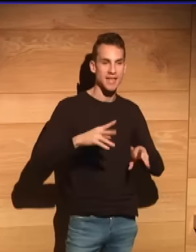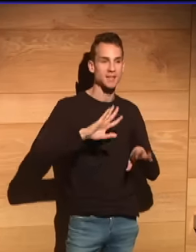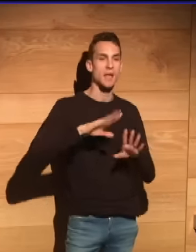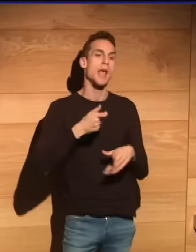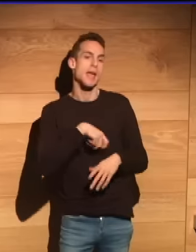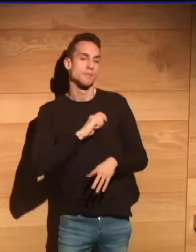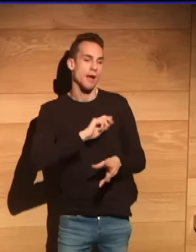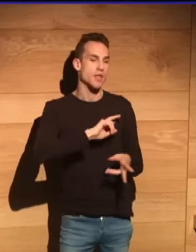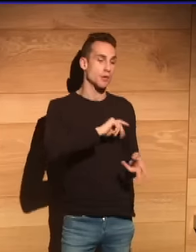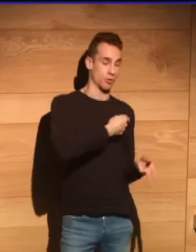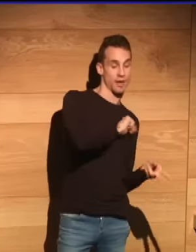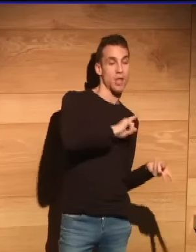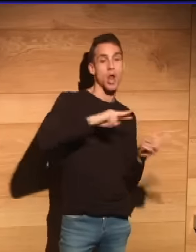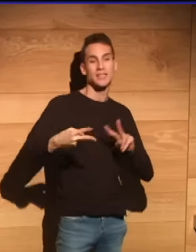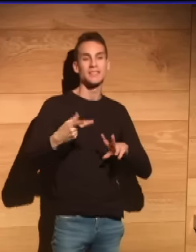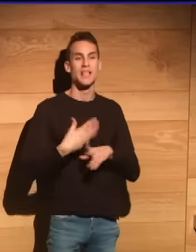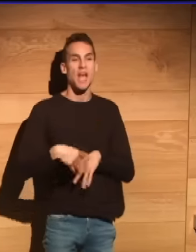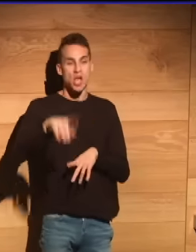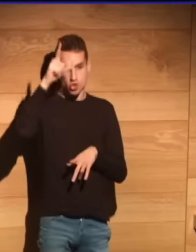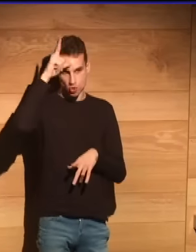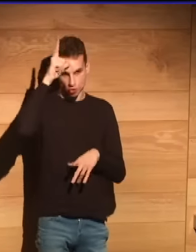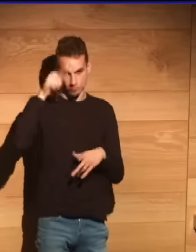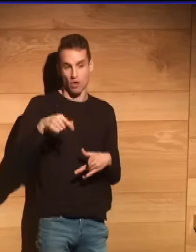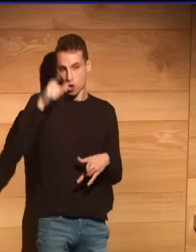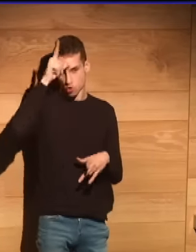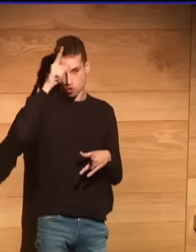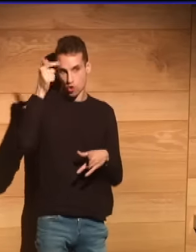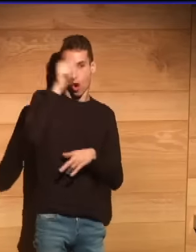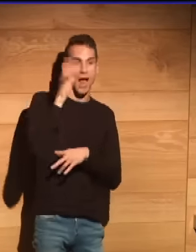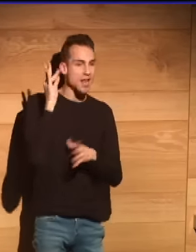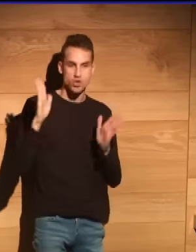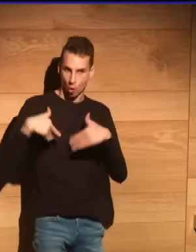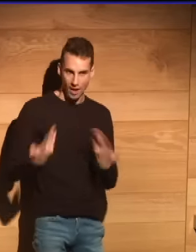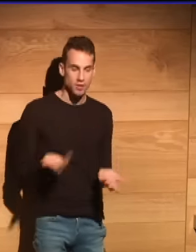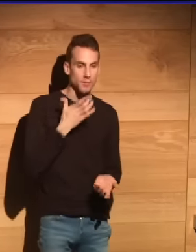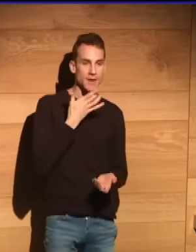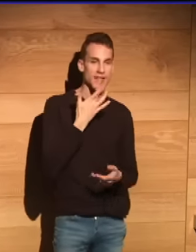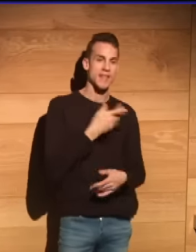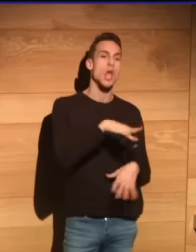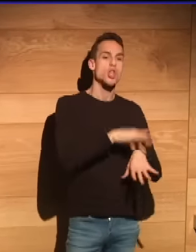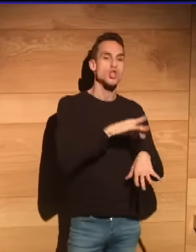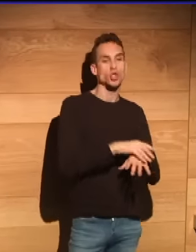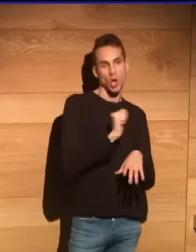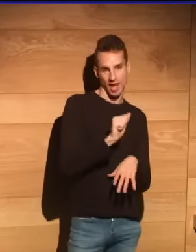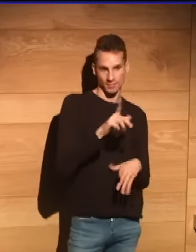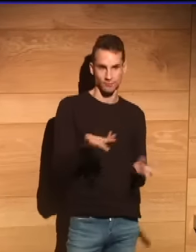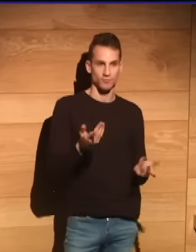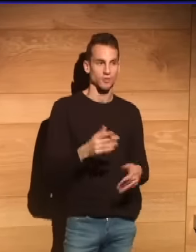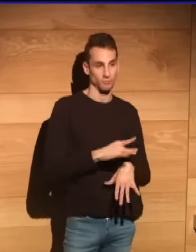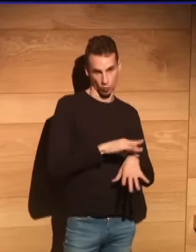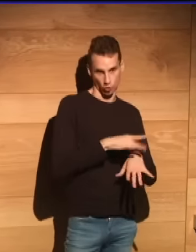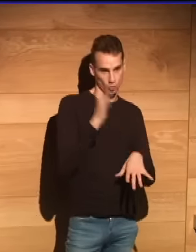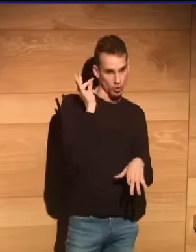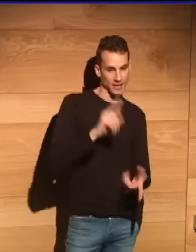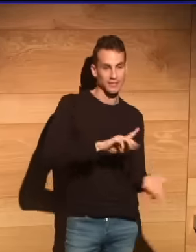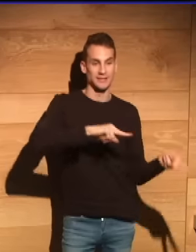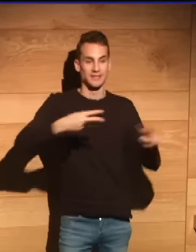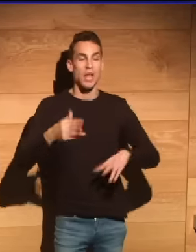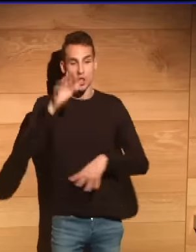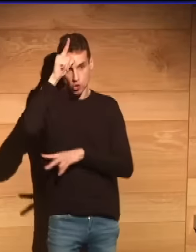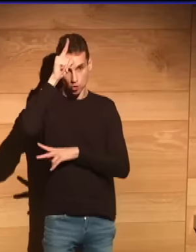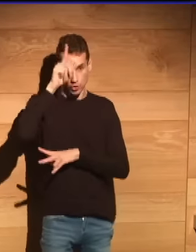introduces, dices doctora, te lo traduce al turco y cuando vuelves a hacer del turco al español te ha traducido doctor. Si yo